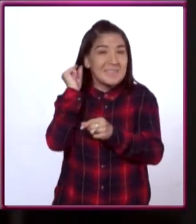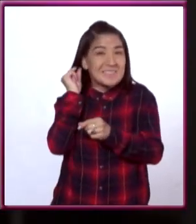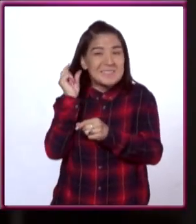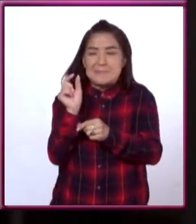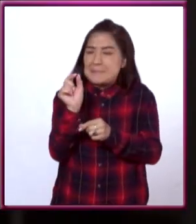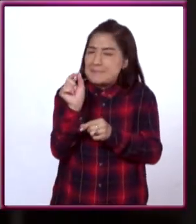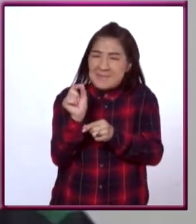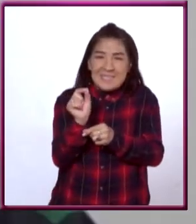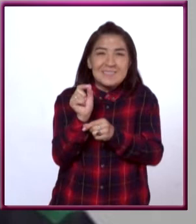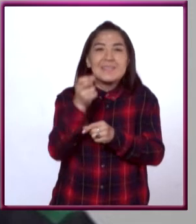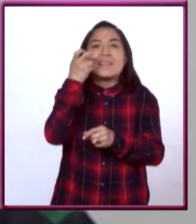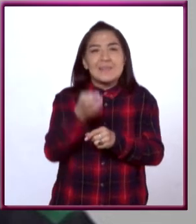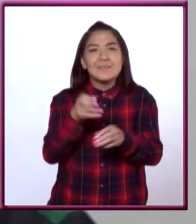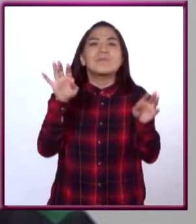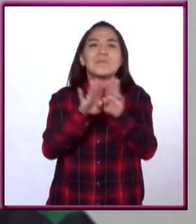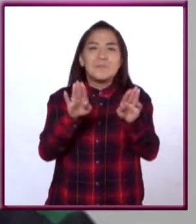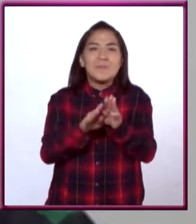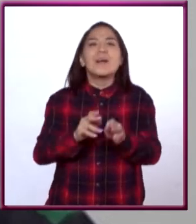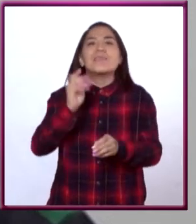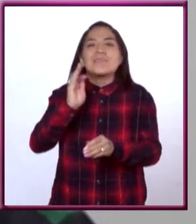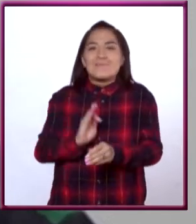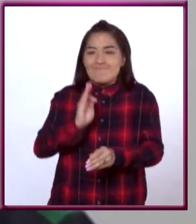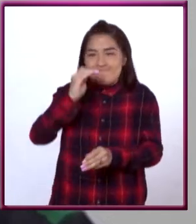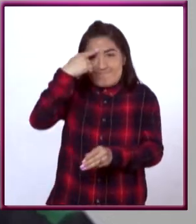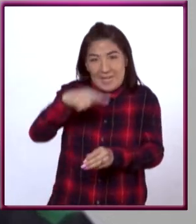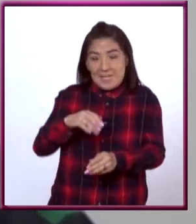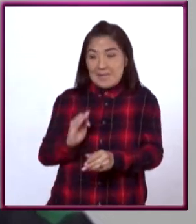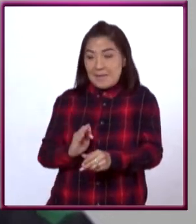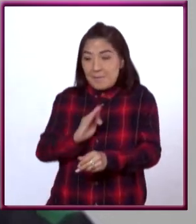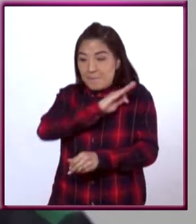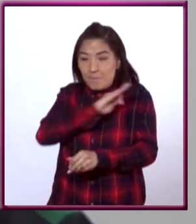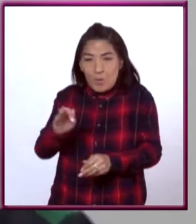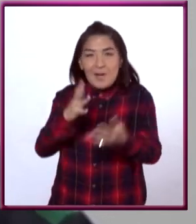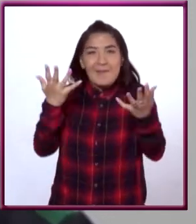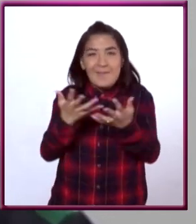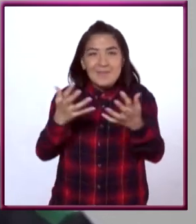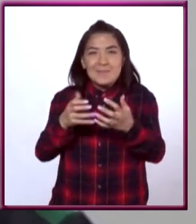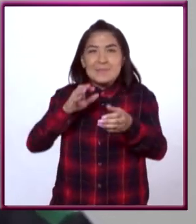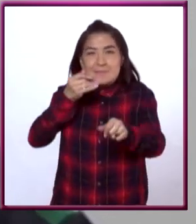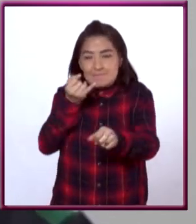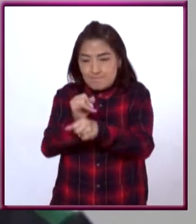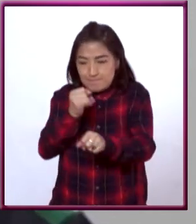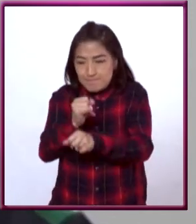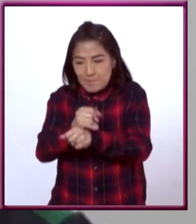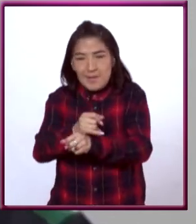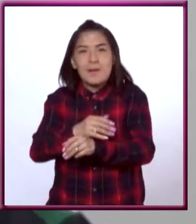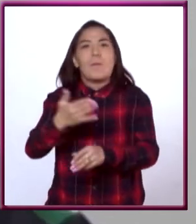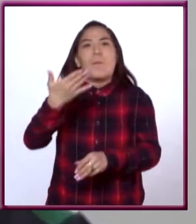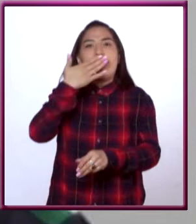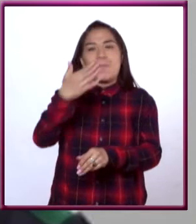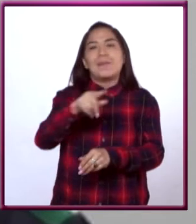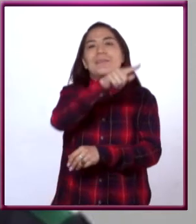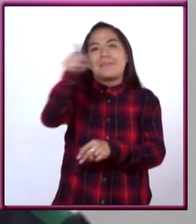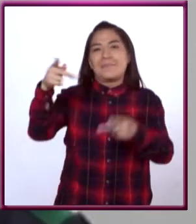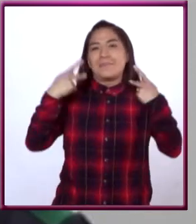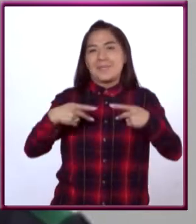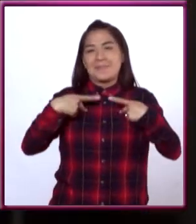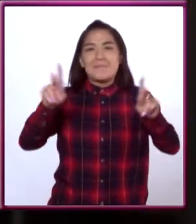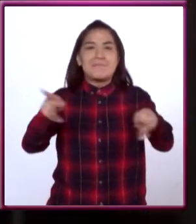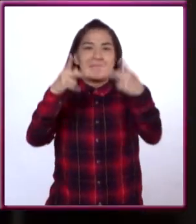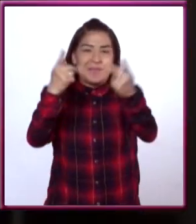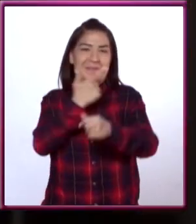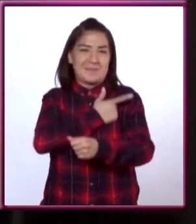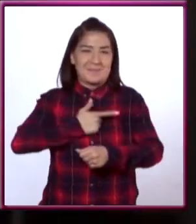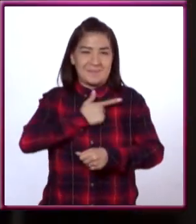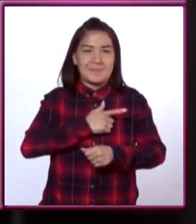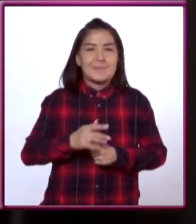que un cabello. Y eso lo que permite es que el producto final tenga una mayor calidad y obviamente una mayor satisfacción para nuestros clientes.